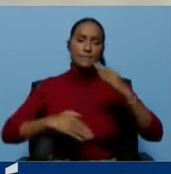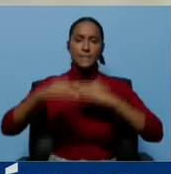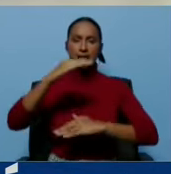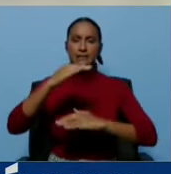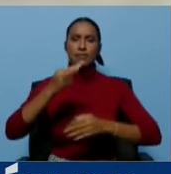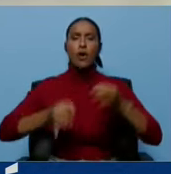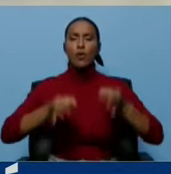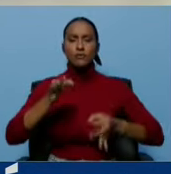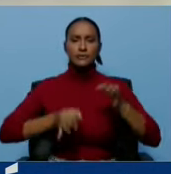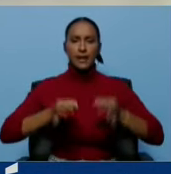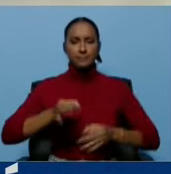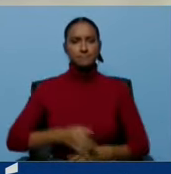ente judicial